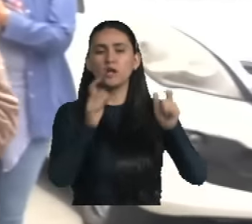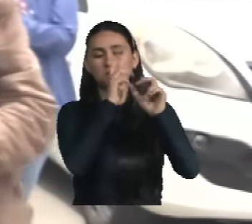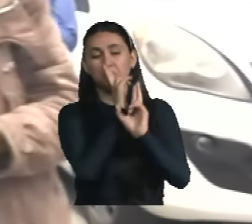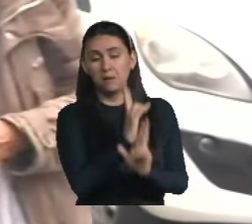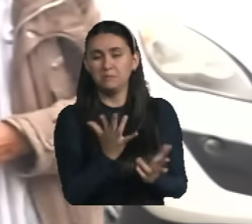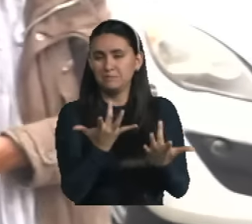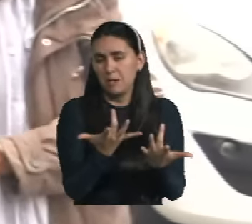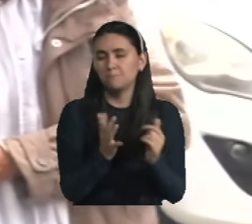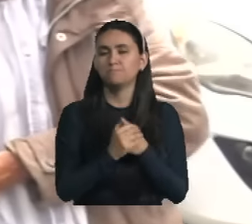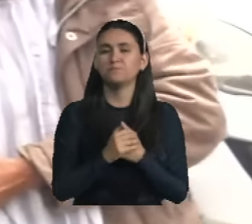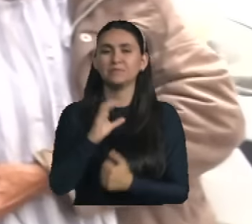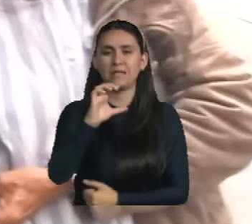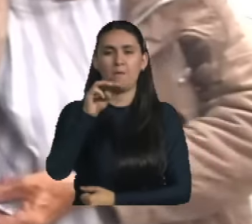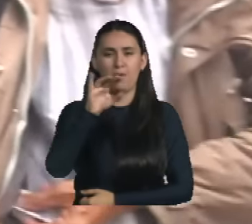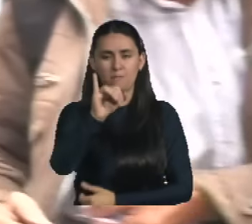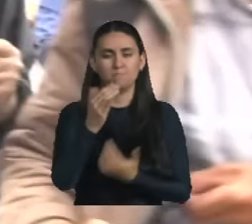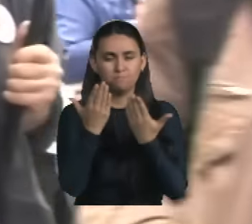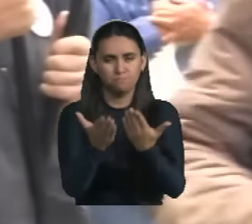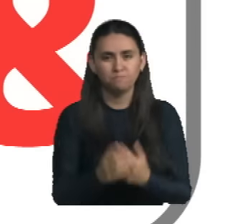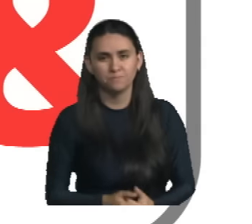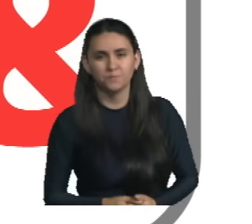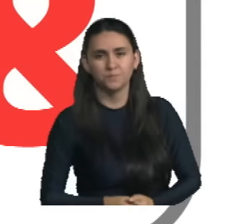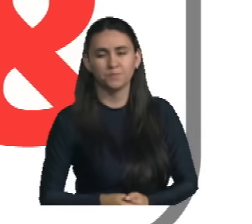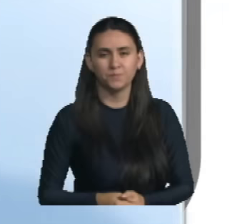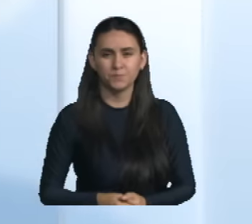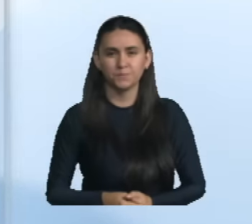Fernández, Noticentro 1, CMI.